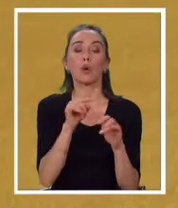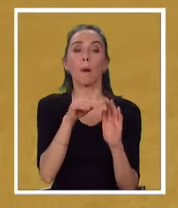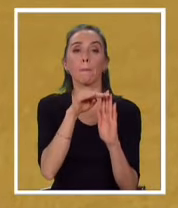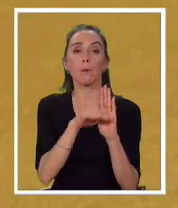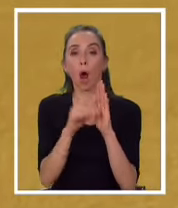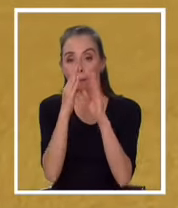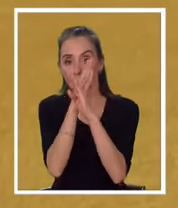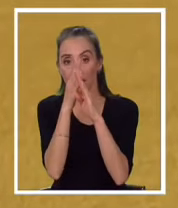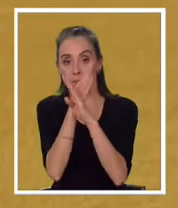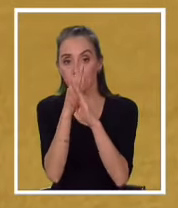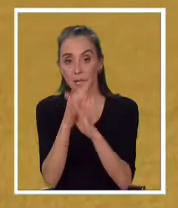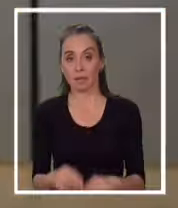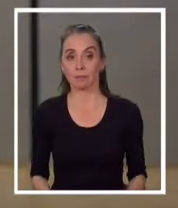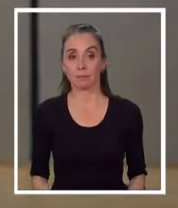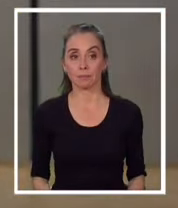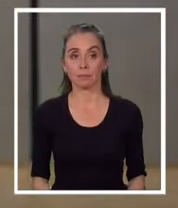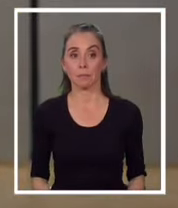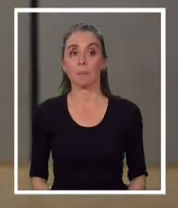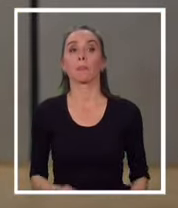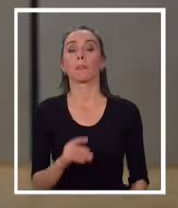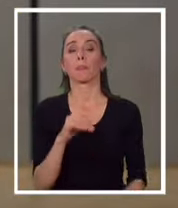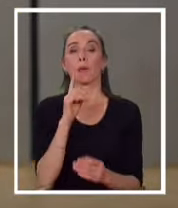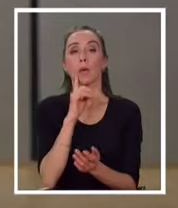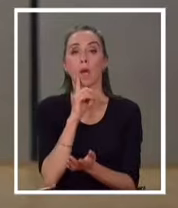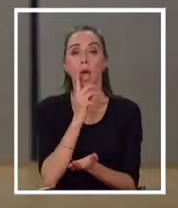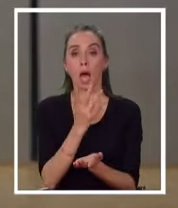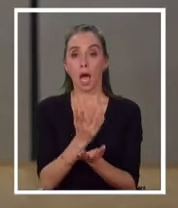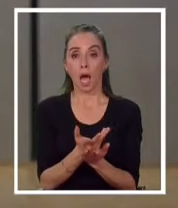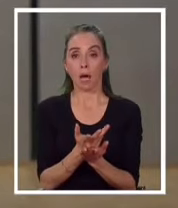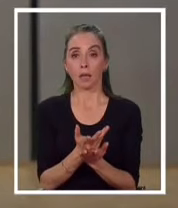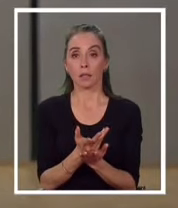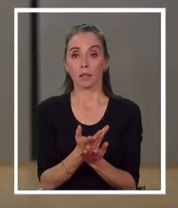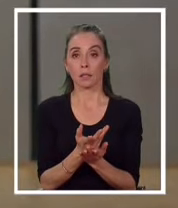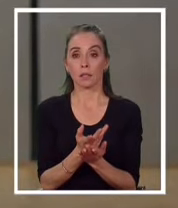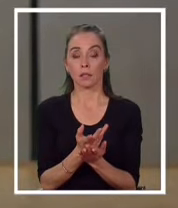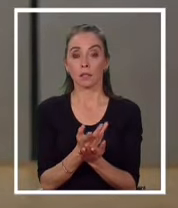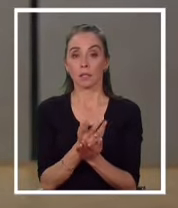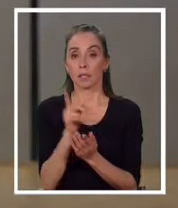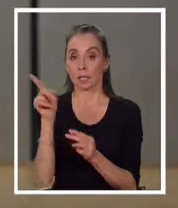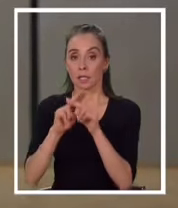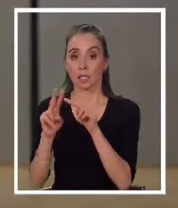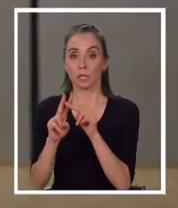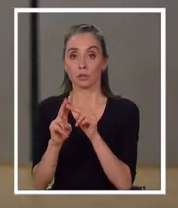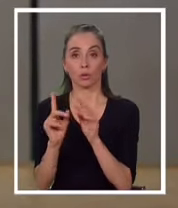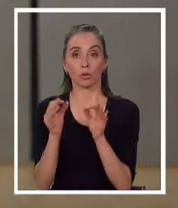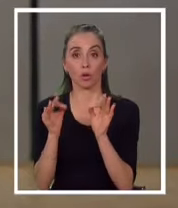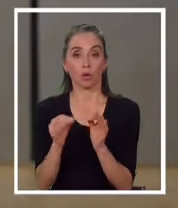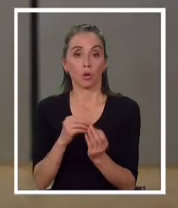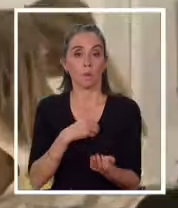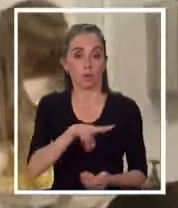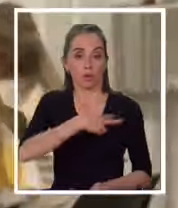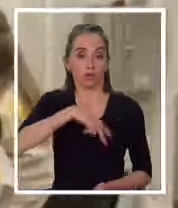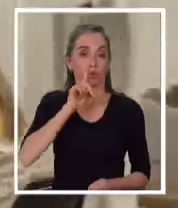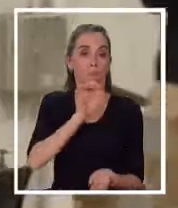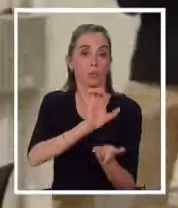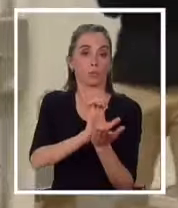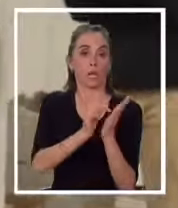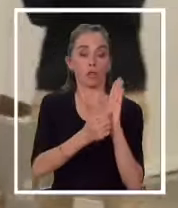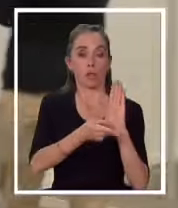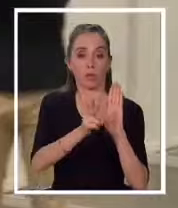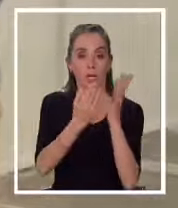programa de espionaje. Claramente ha habido actuaciones que no corresponden a ese marco de Estado de Derecho y queremos operar